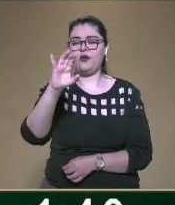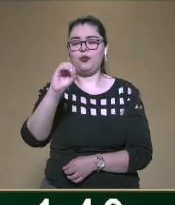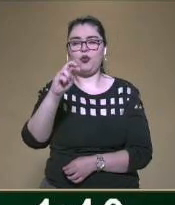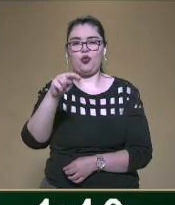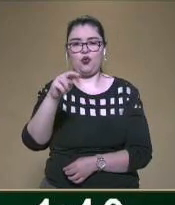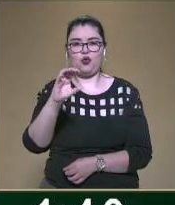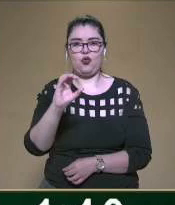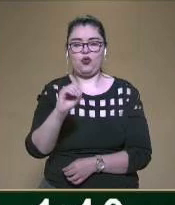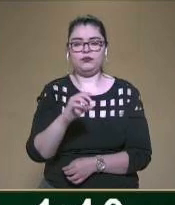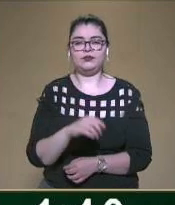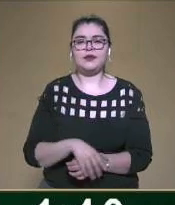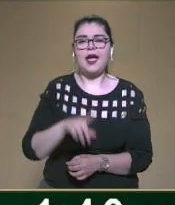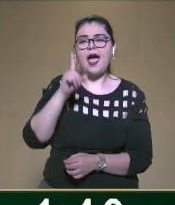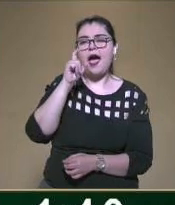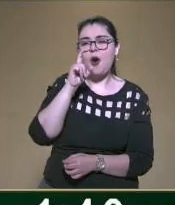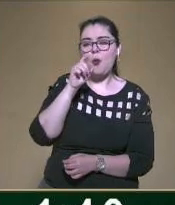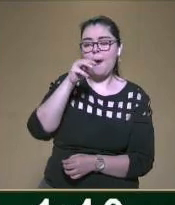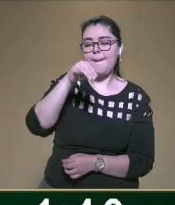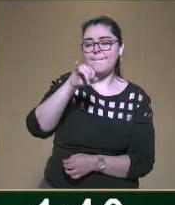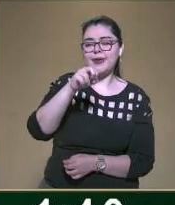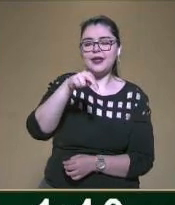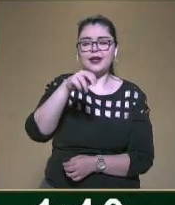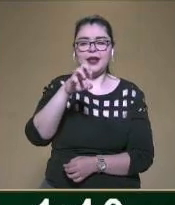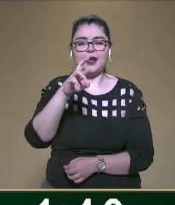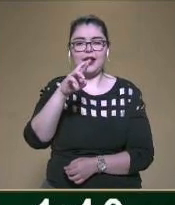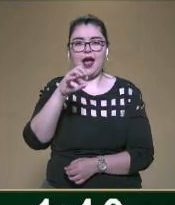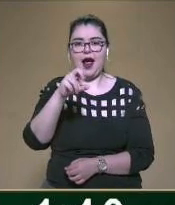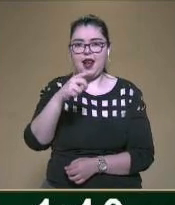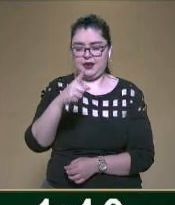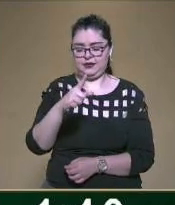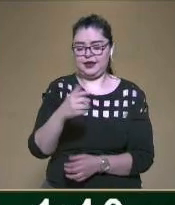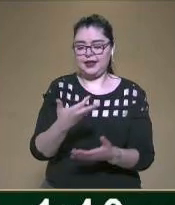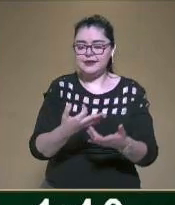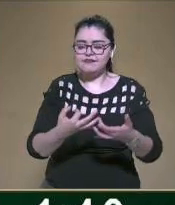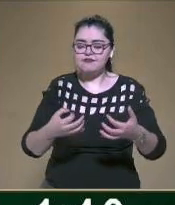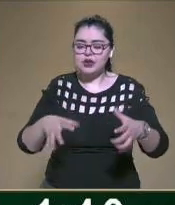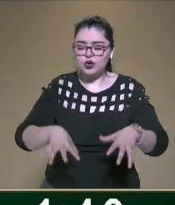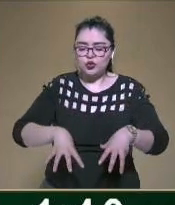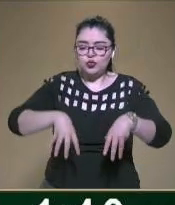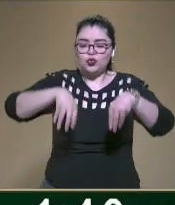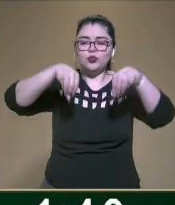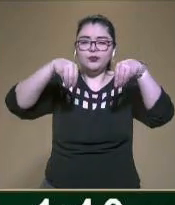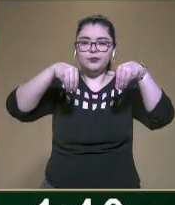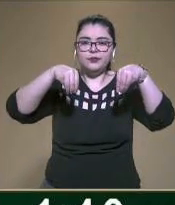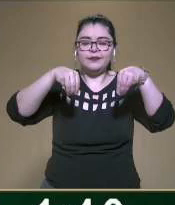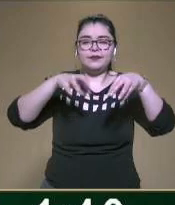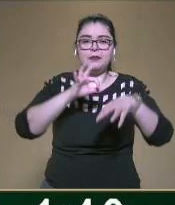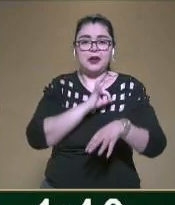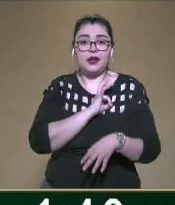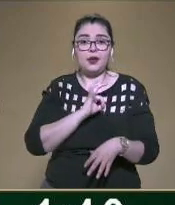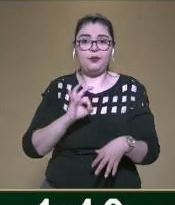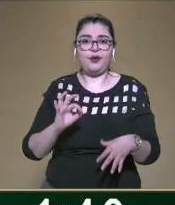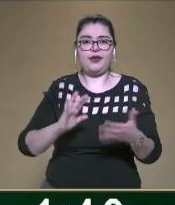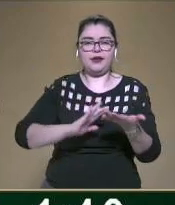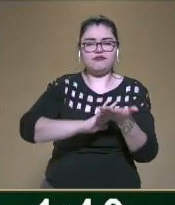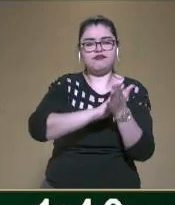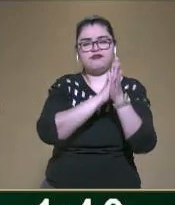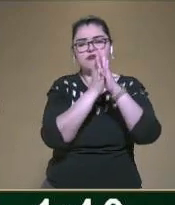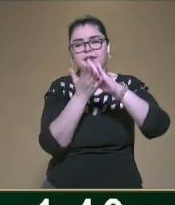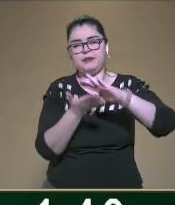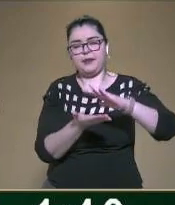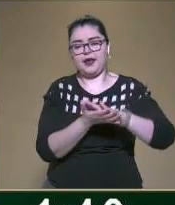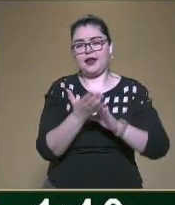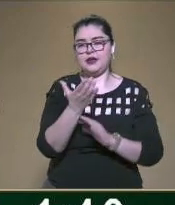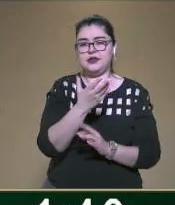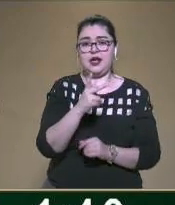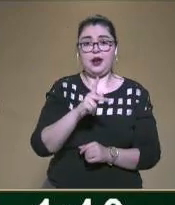que lo absorbe del suelo. Es Entonces, correcto. Gracias a esta energía lumínica, él tiene una reacción, en